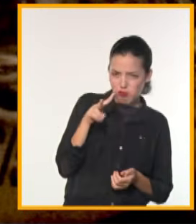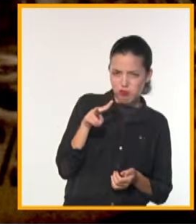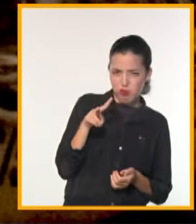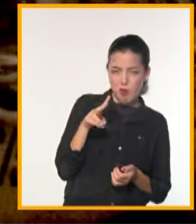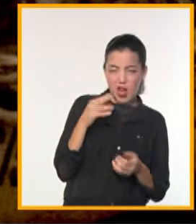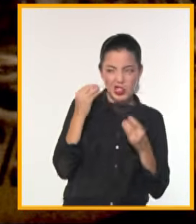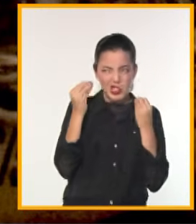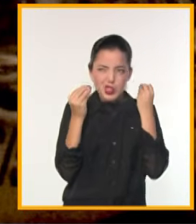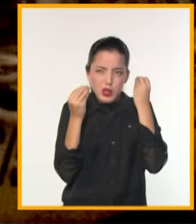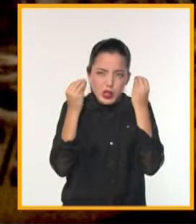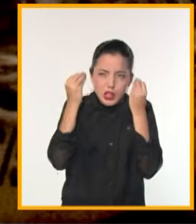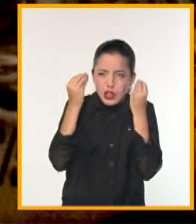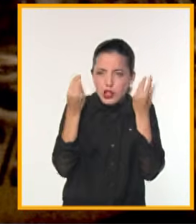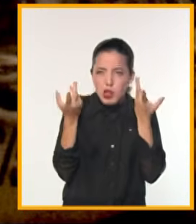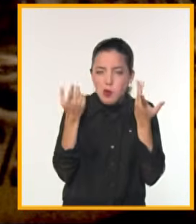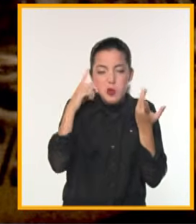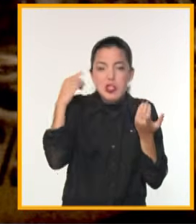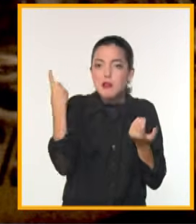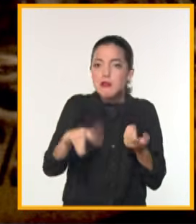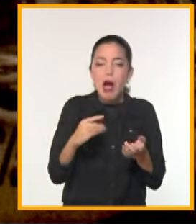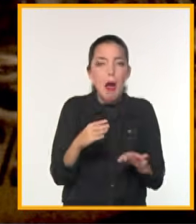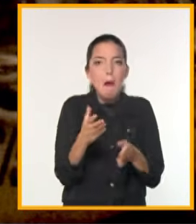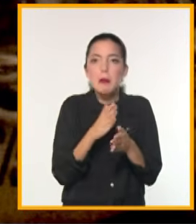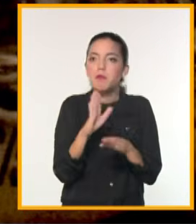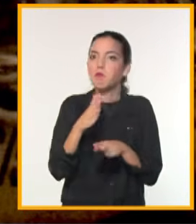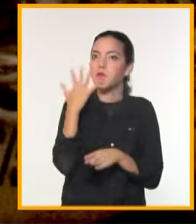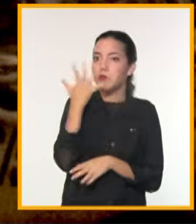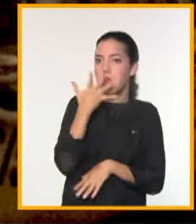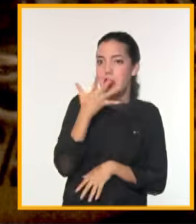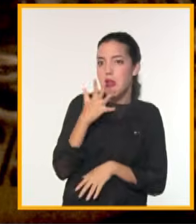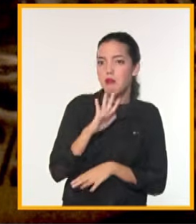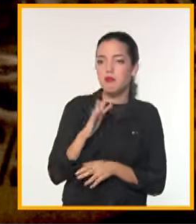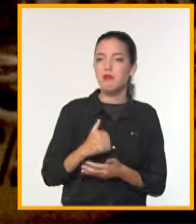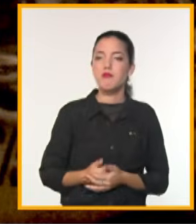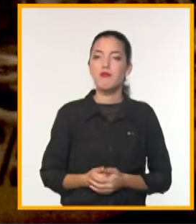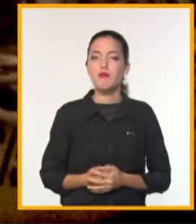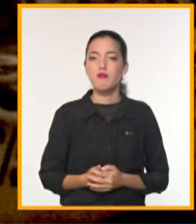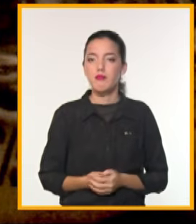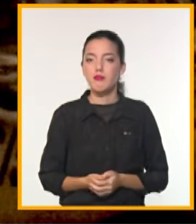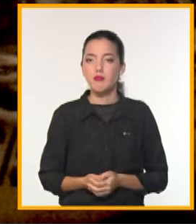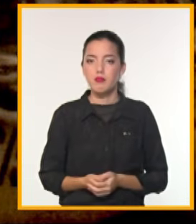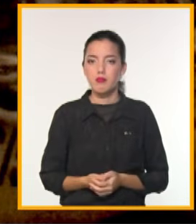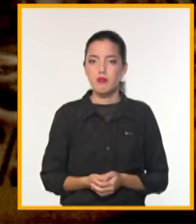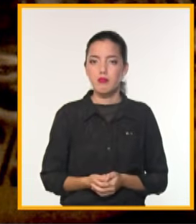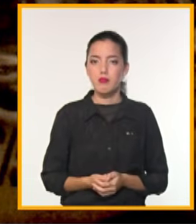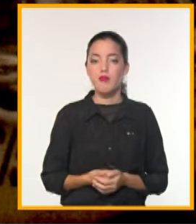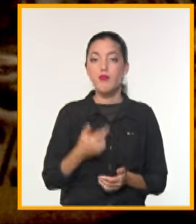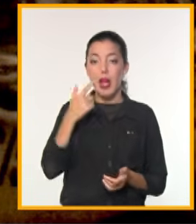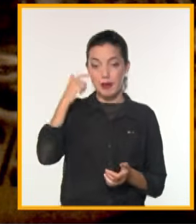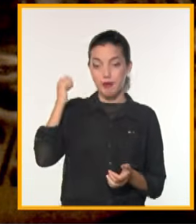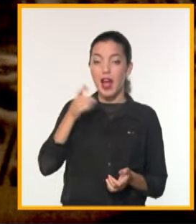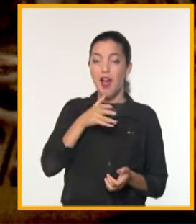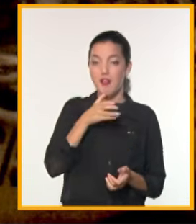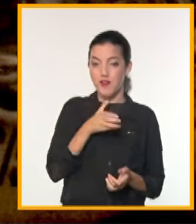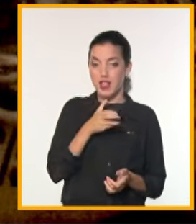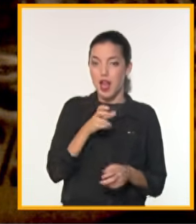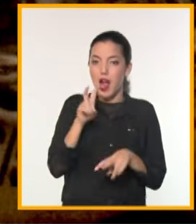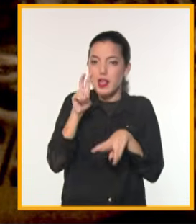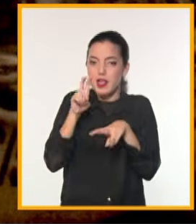en la foto original se ve. Él es el que está sentado ahí. Sí, sí, se ve. Y bueno, ajá,